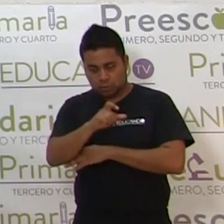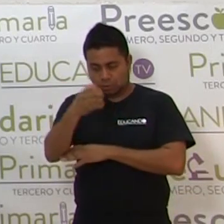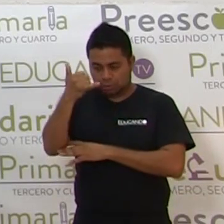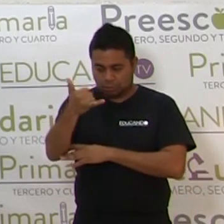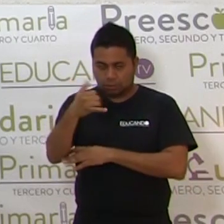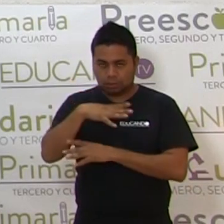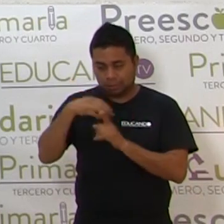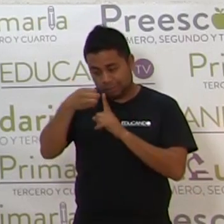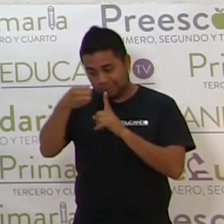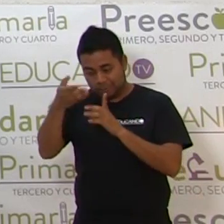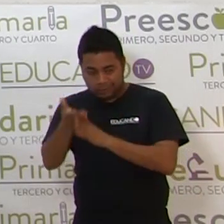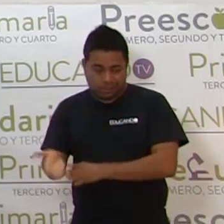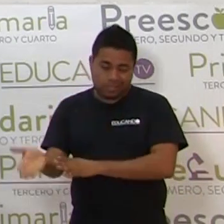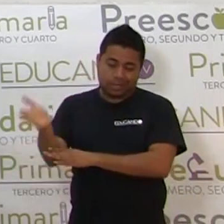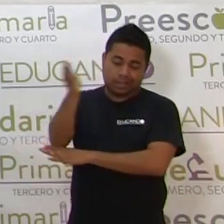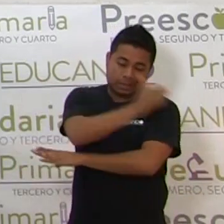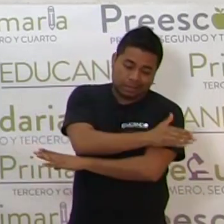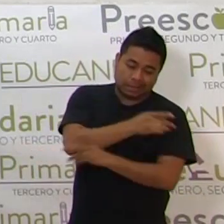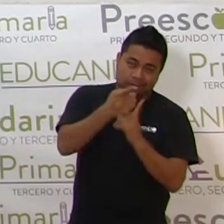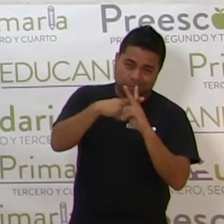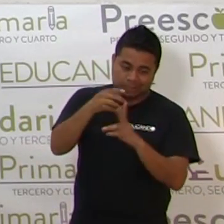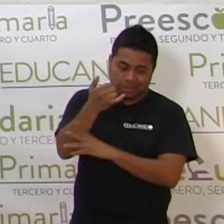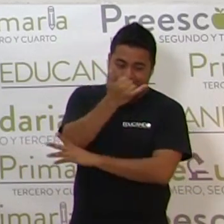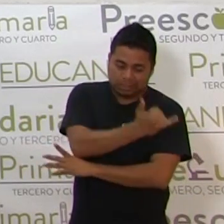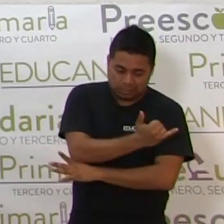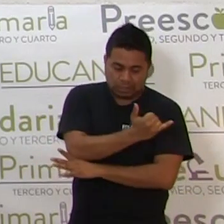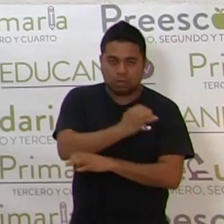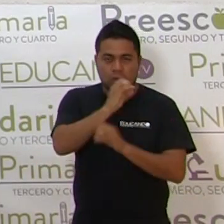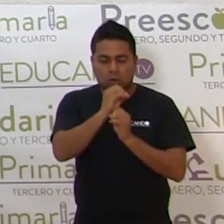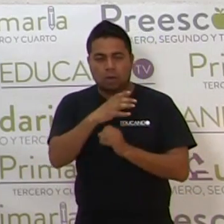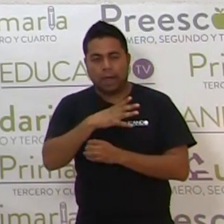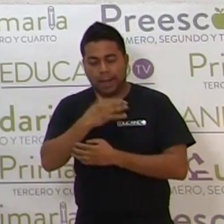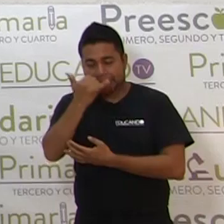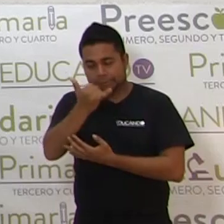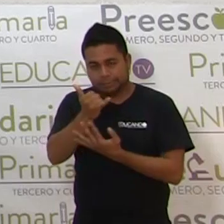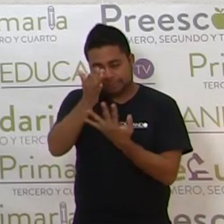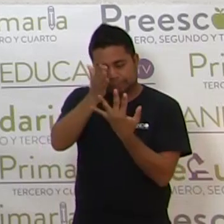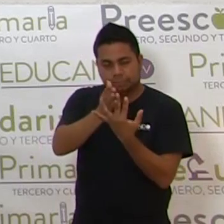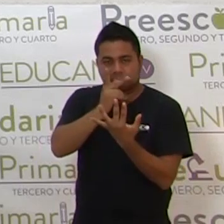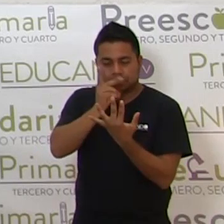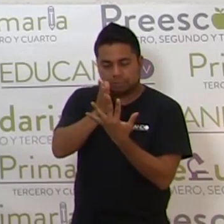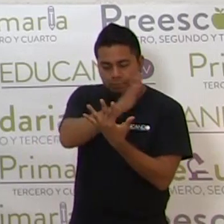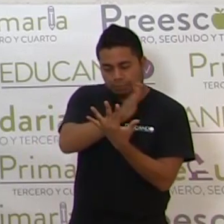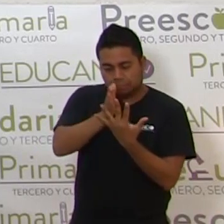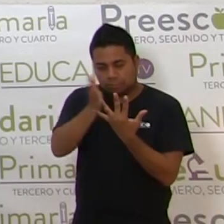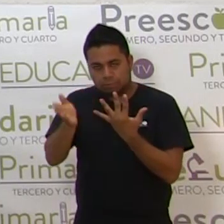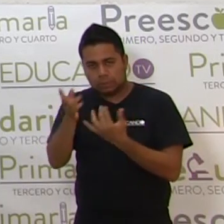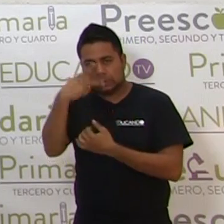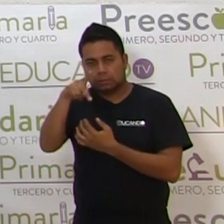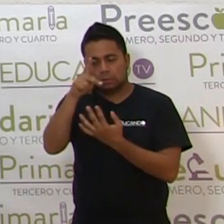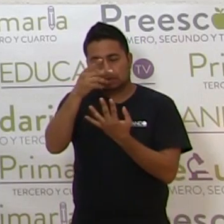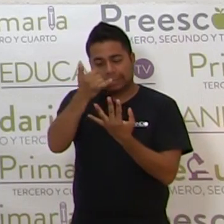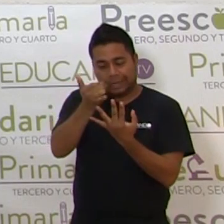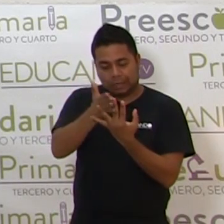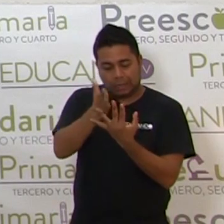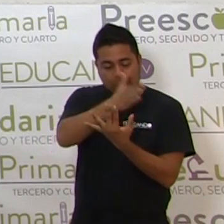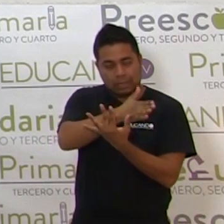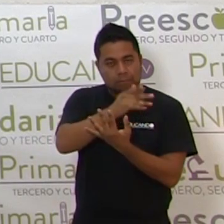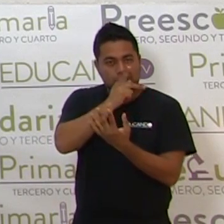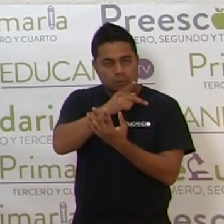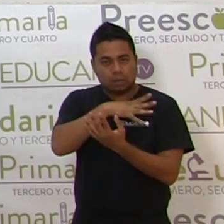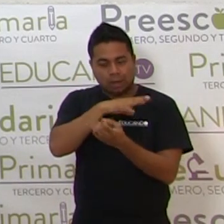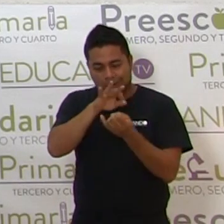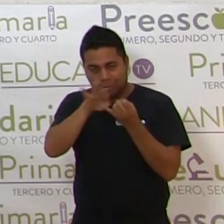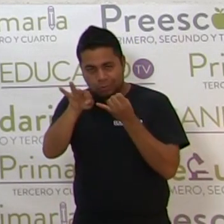del verso o si tenemos una Y entre dos palabras, pero antes de esa palabra hay